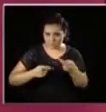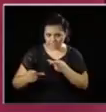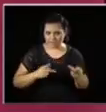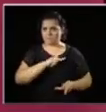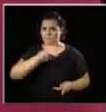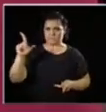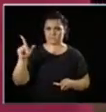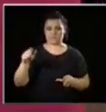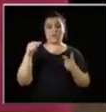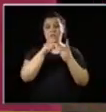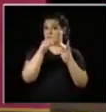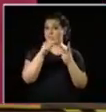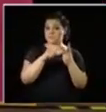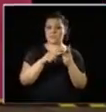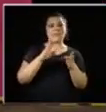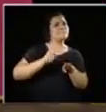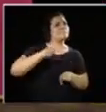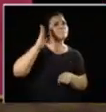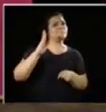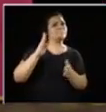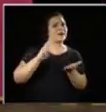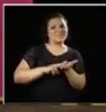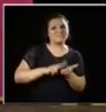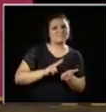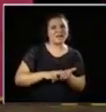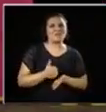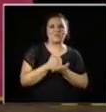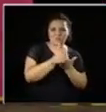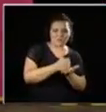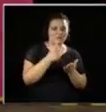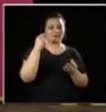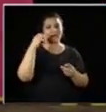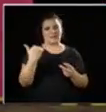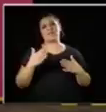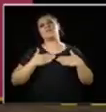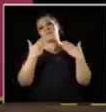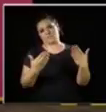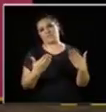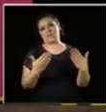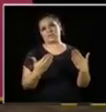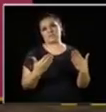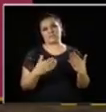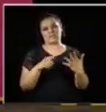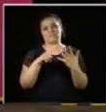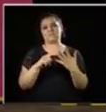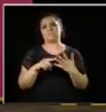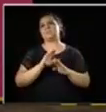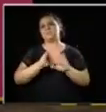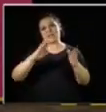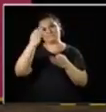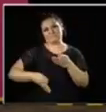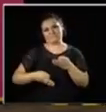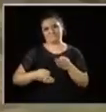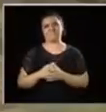esté valorizado su trabajo y que existan mecanismos de confianza. Muchas gracias, entre la policía, candidato, y los perdón, ciudadanos.